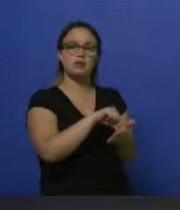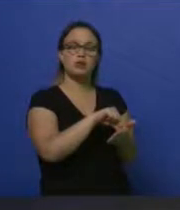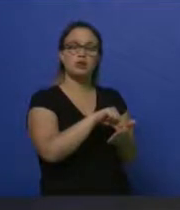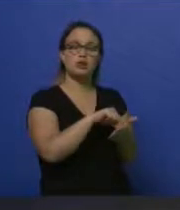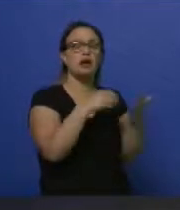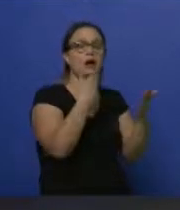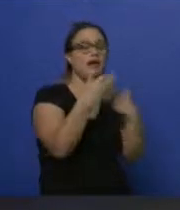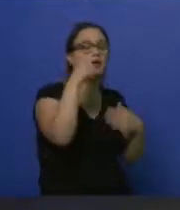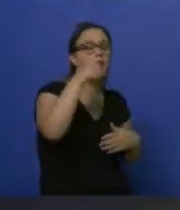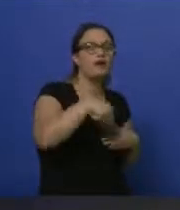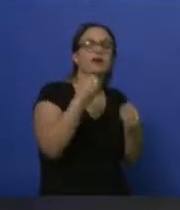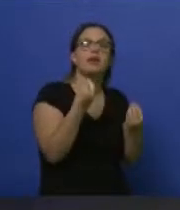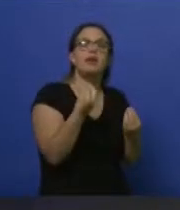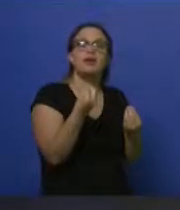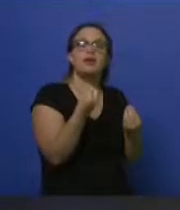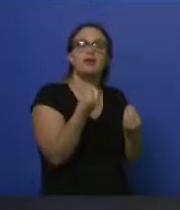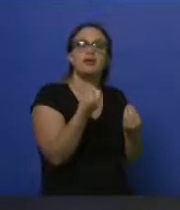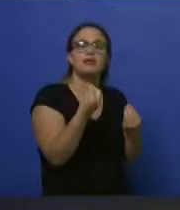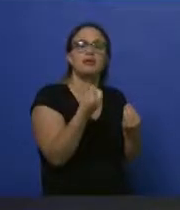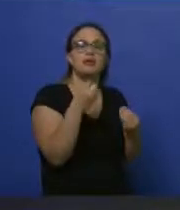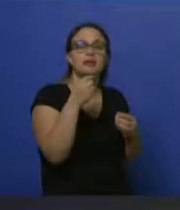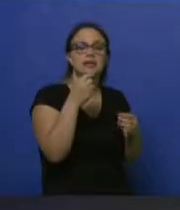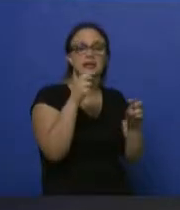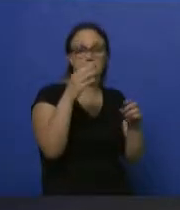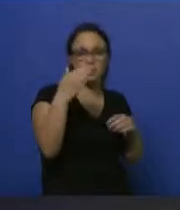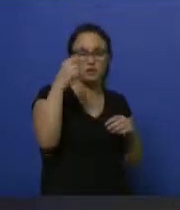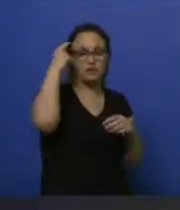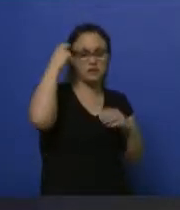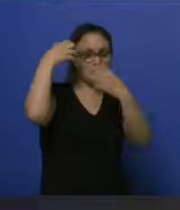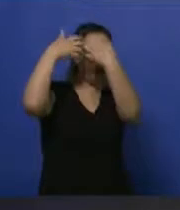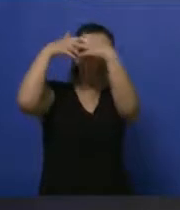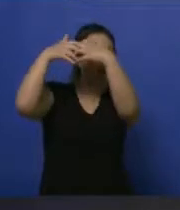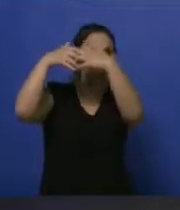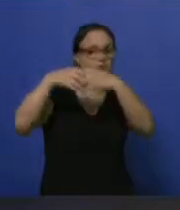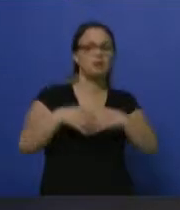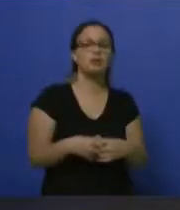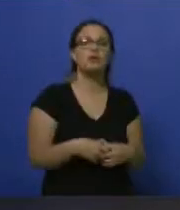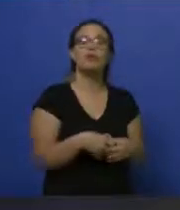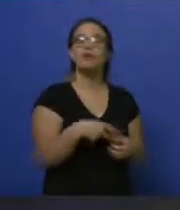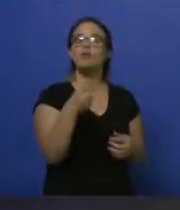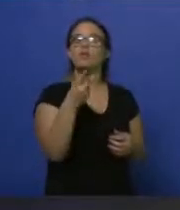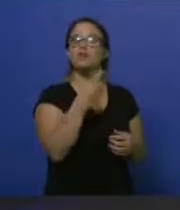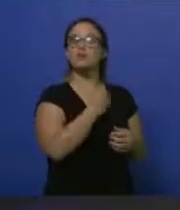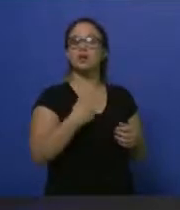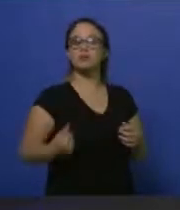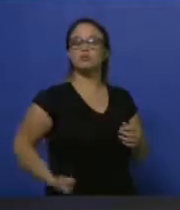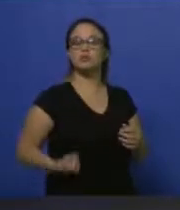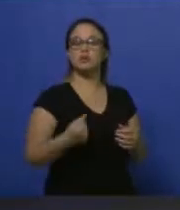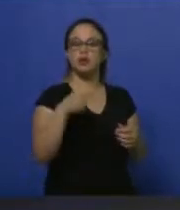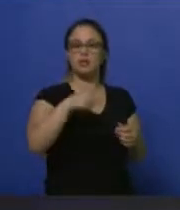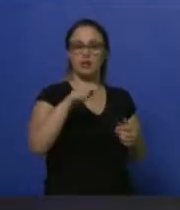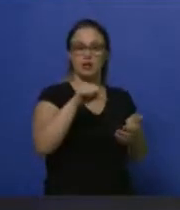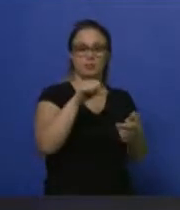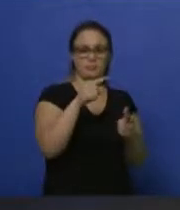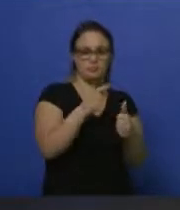en parte y también vamos a desarrollar en Pensamiento Crítico, las dos principales autoridades de la ciudad, el intendente